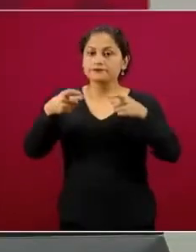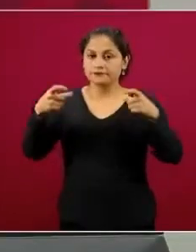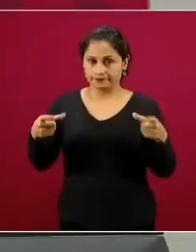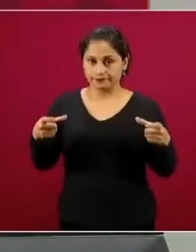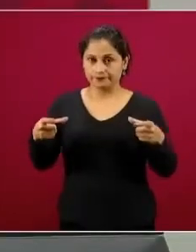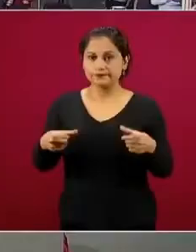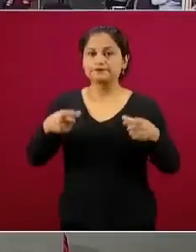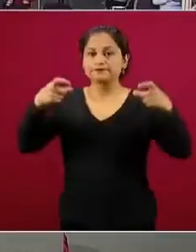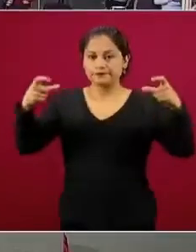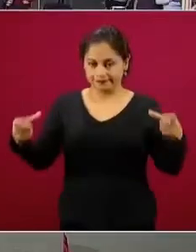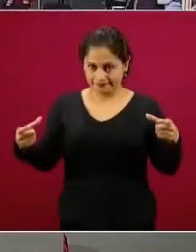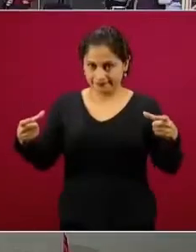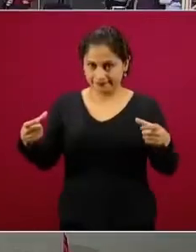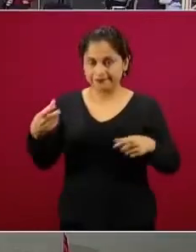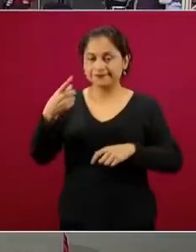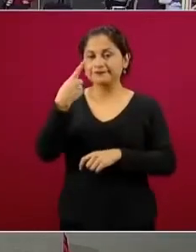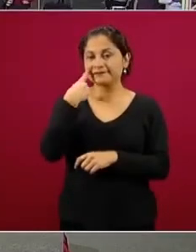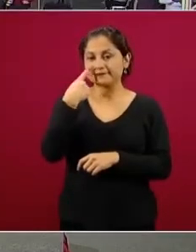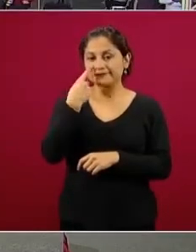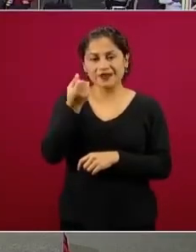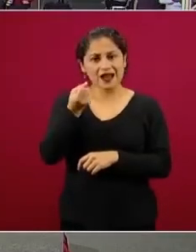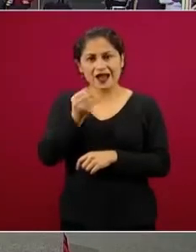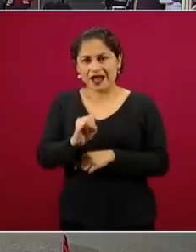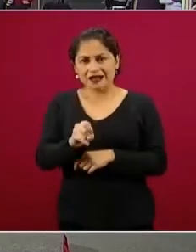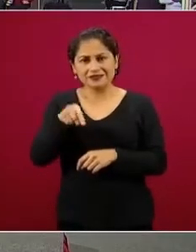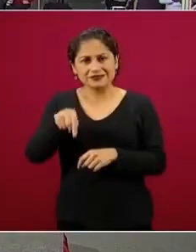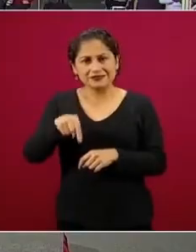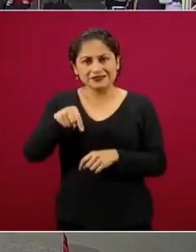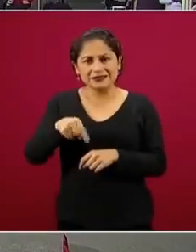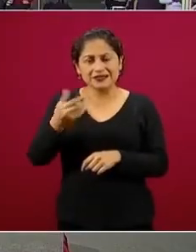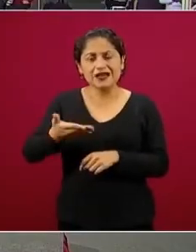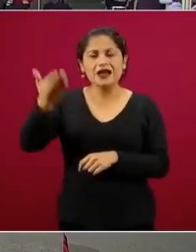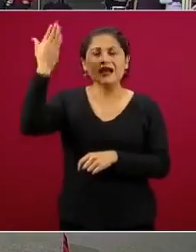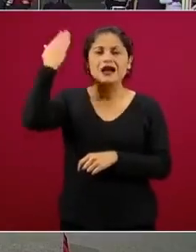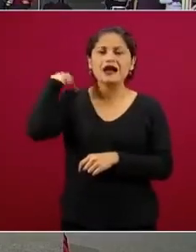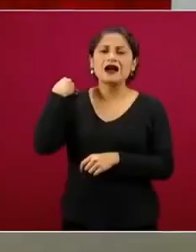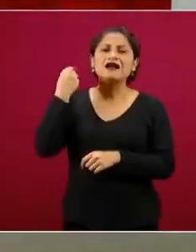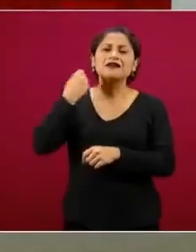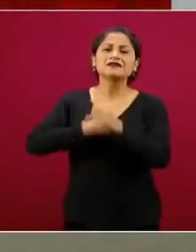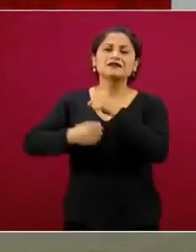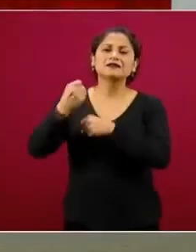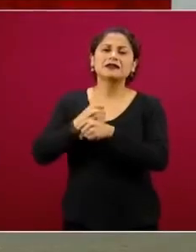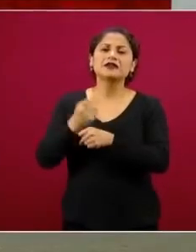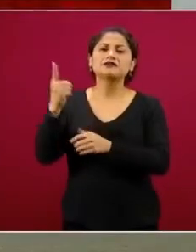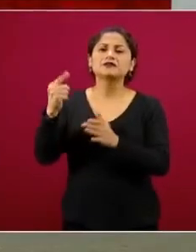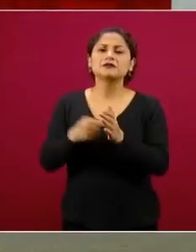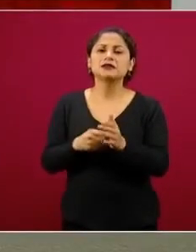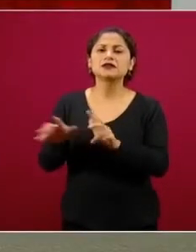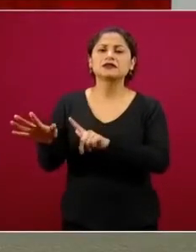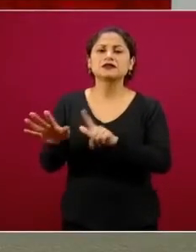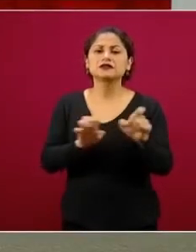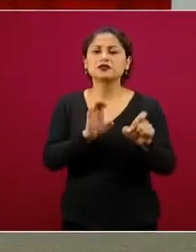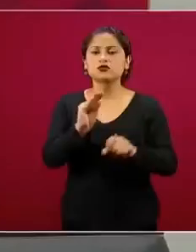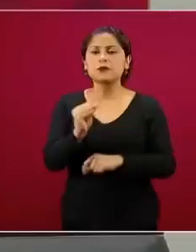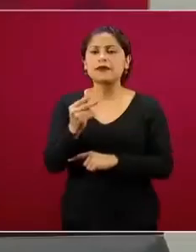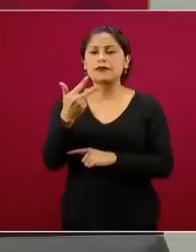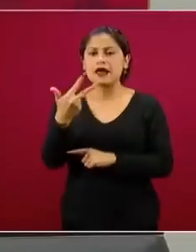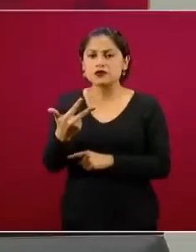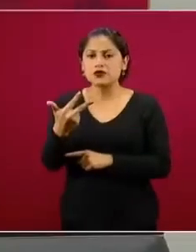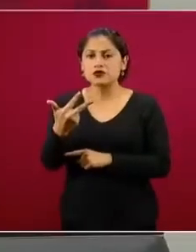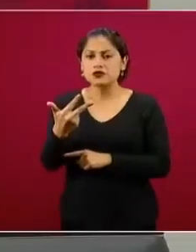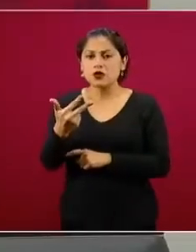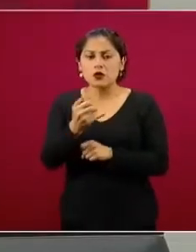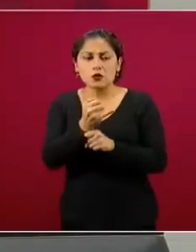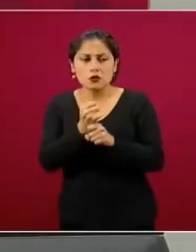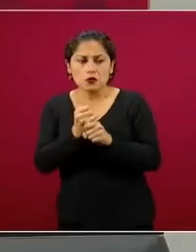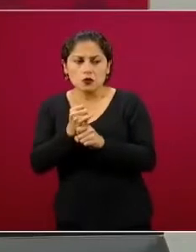histórico interesante, esto se describió en 1798 para las poblaciones humanas